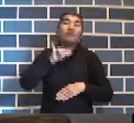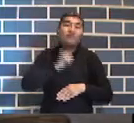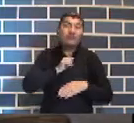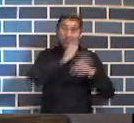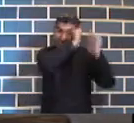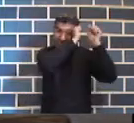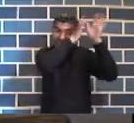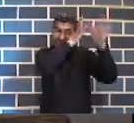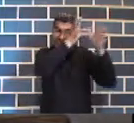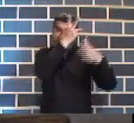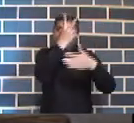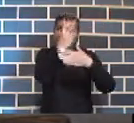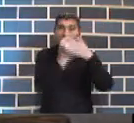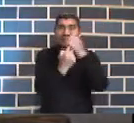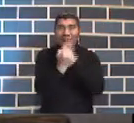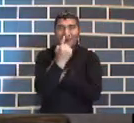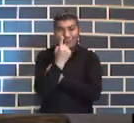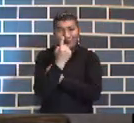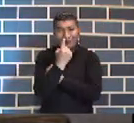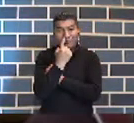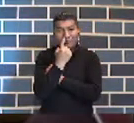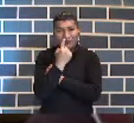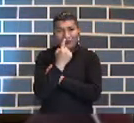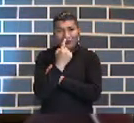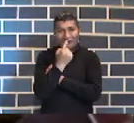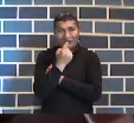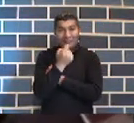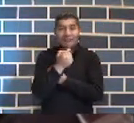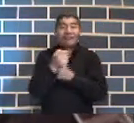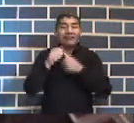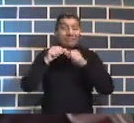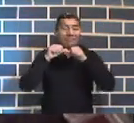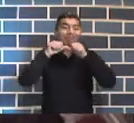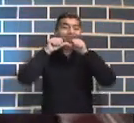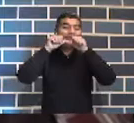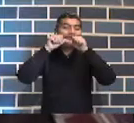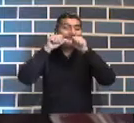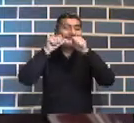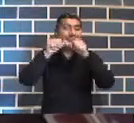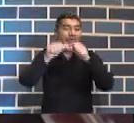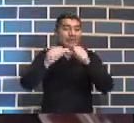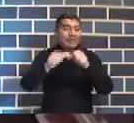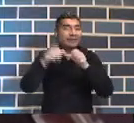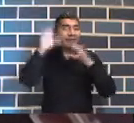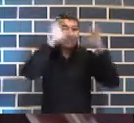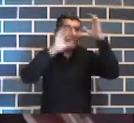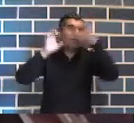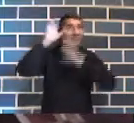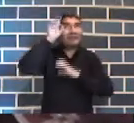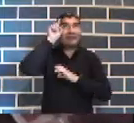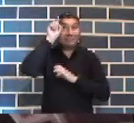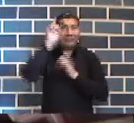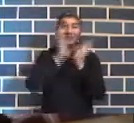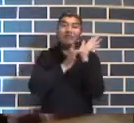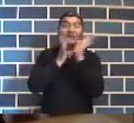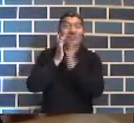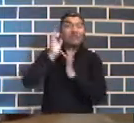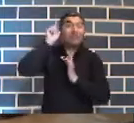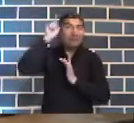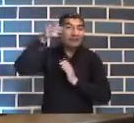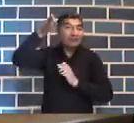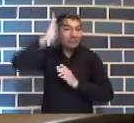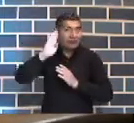somos una sola cosa la constancia entonces de buscarlo este jesús este dios